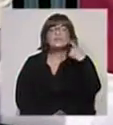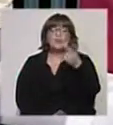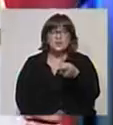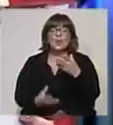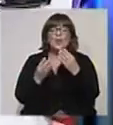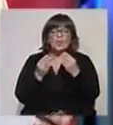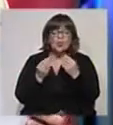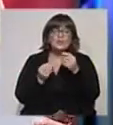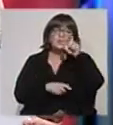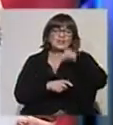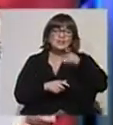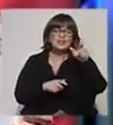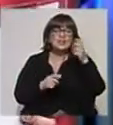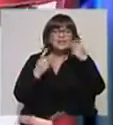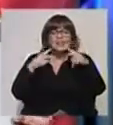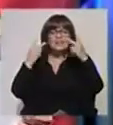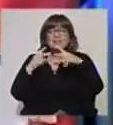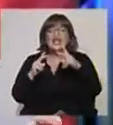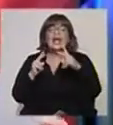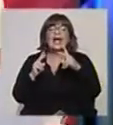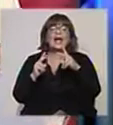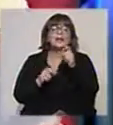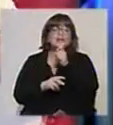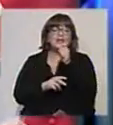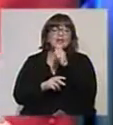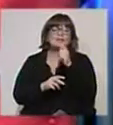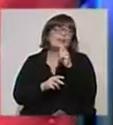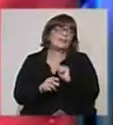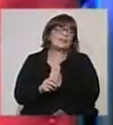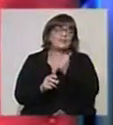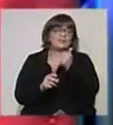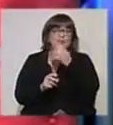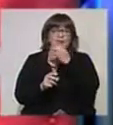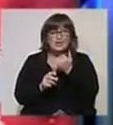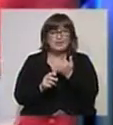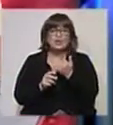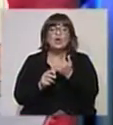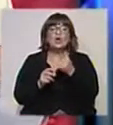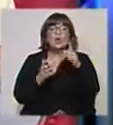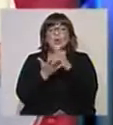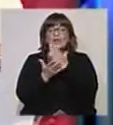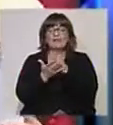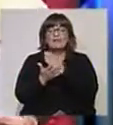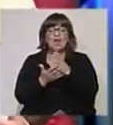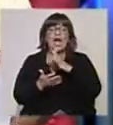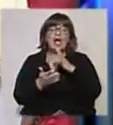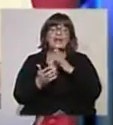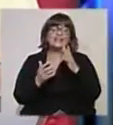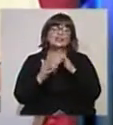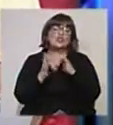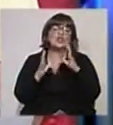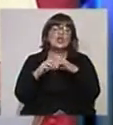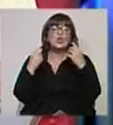Esa gente que trotamundos del periodismo, ¿no? Aprovechaban, yo que sé, hay un libro de Dominique Lapierre que es Luna de Miel alrededor del mundo. La luna de